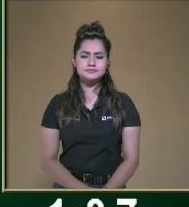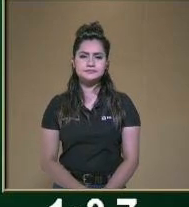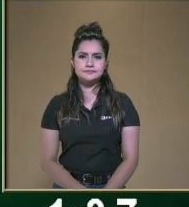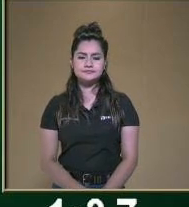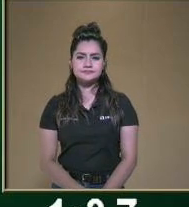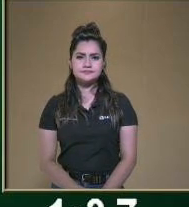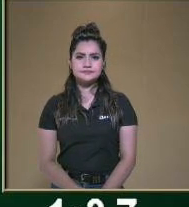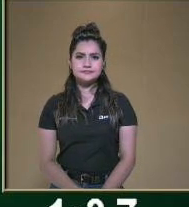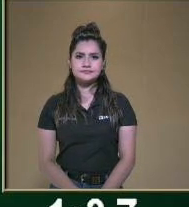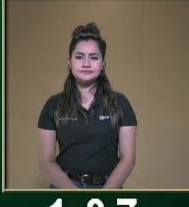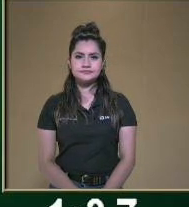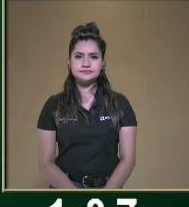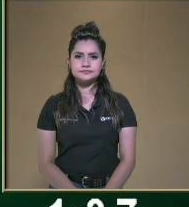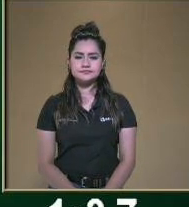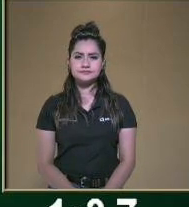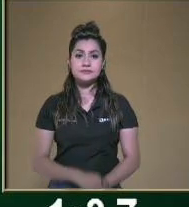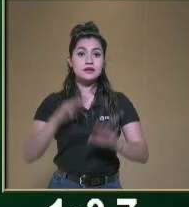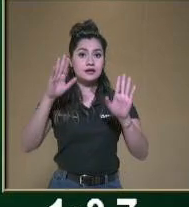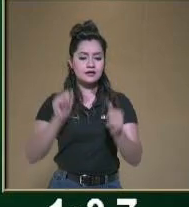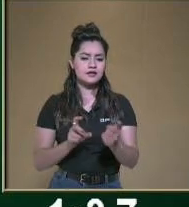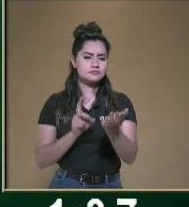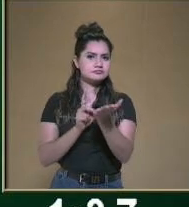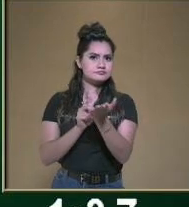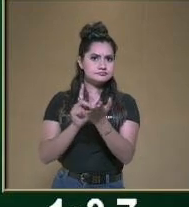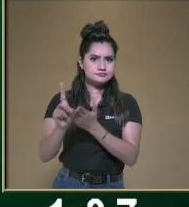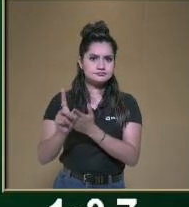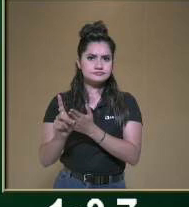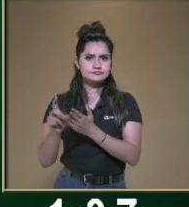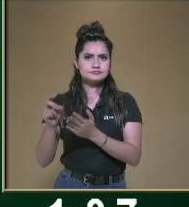sí, nosotros que ya decidimos adoptarlos,